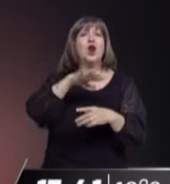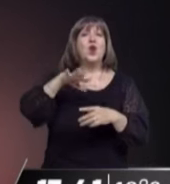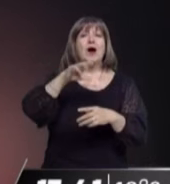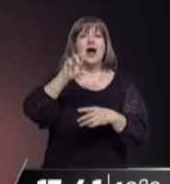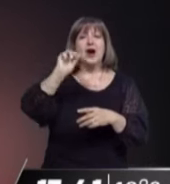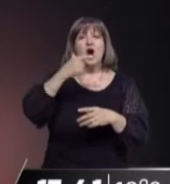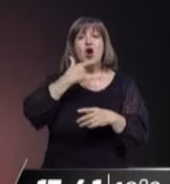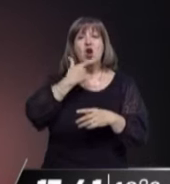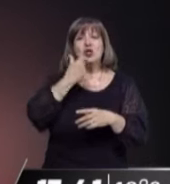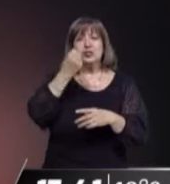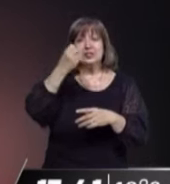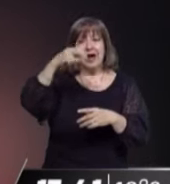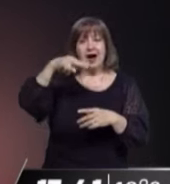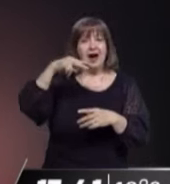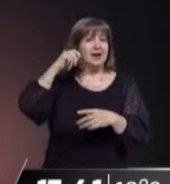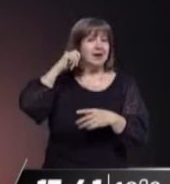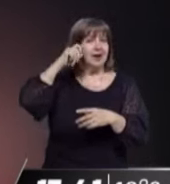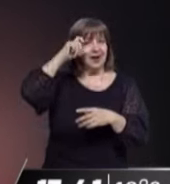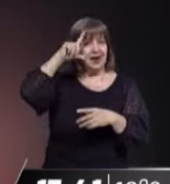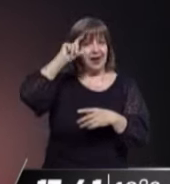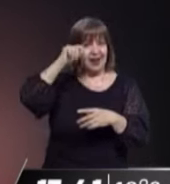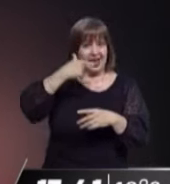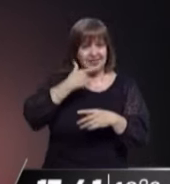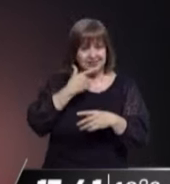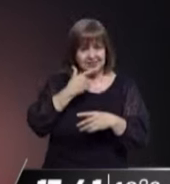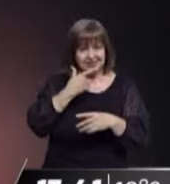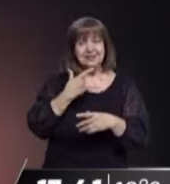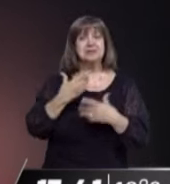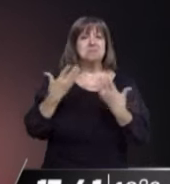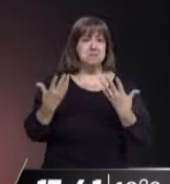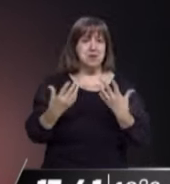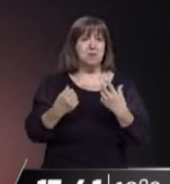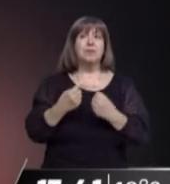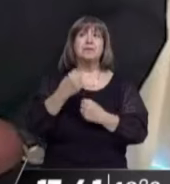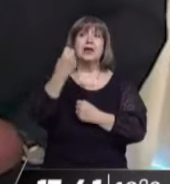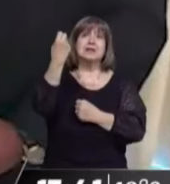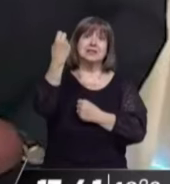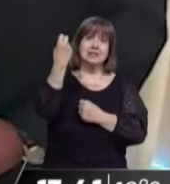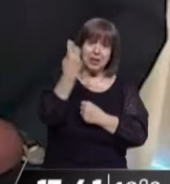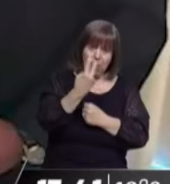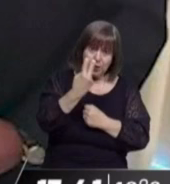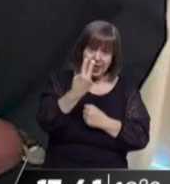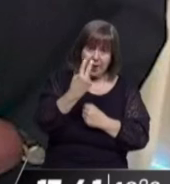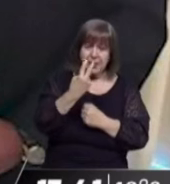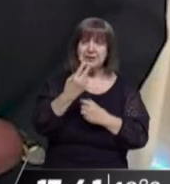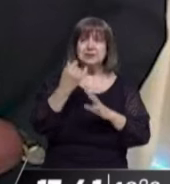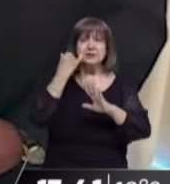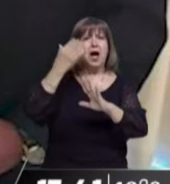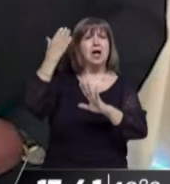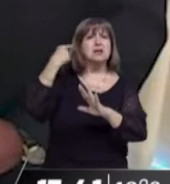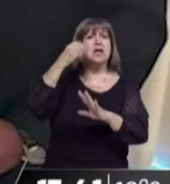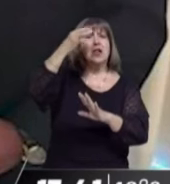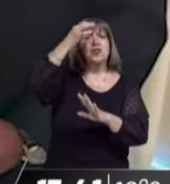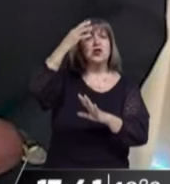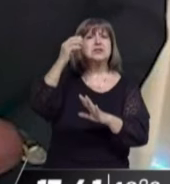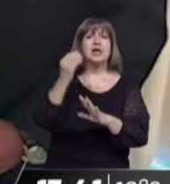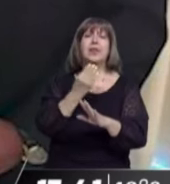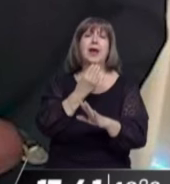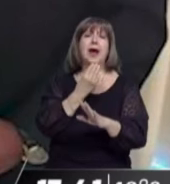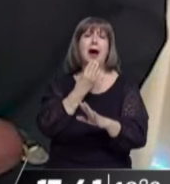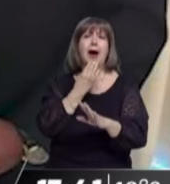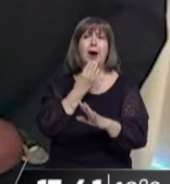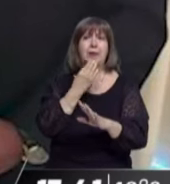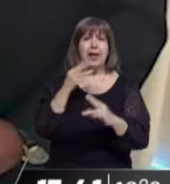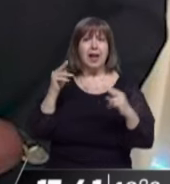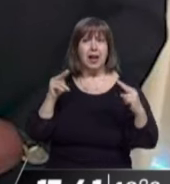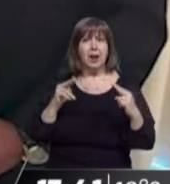principal orador invitado por el Instituto Milken. Se trató de la segunda reunión entre ambos en menos de un mes. La anterior había sido el 12 de abril pasado en la planta